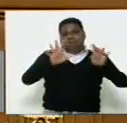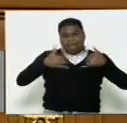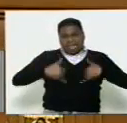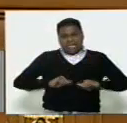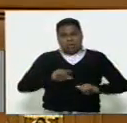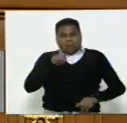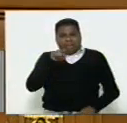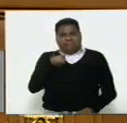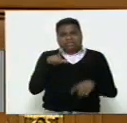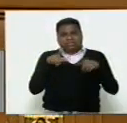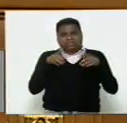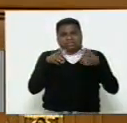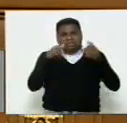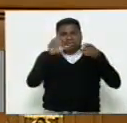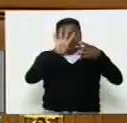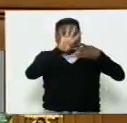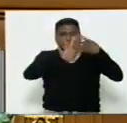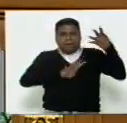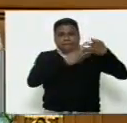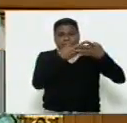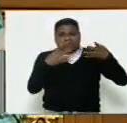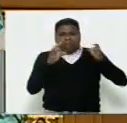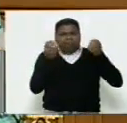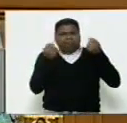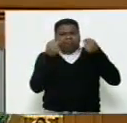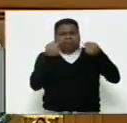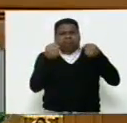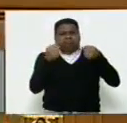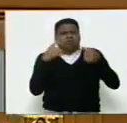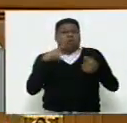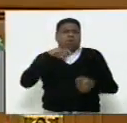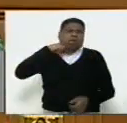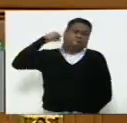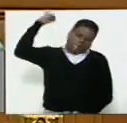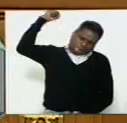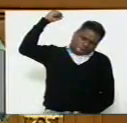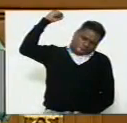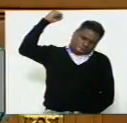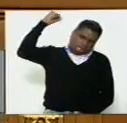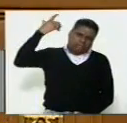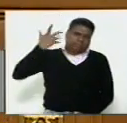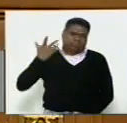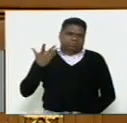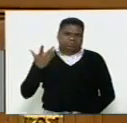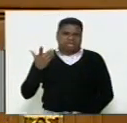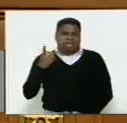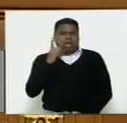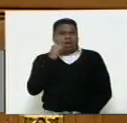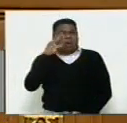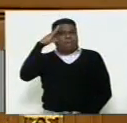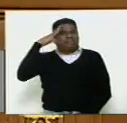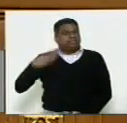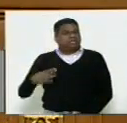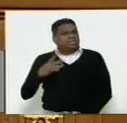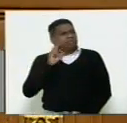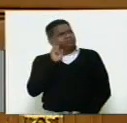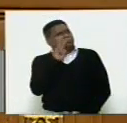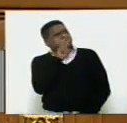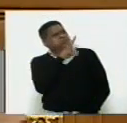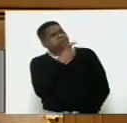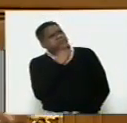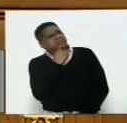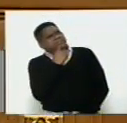allí, viendo cómo ahorcaban a José María, y ella en